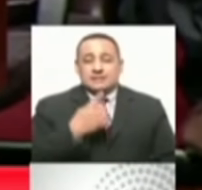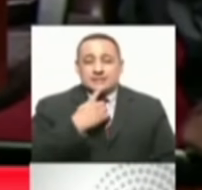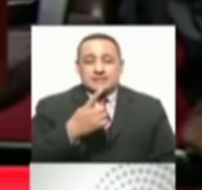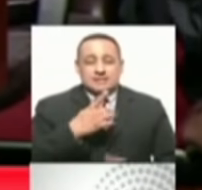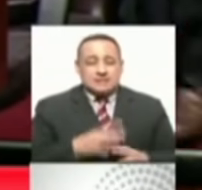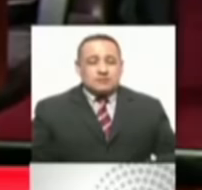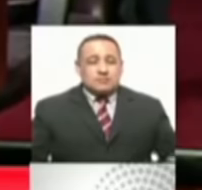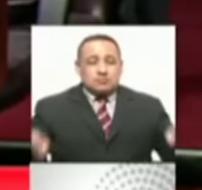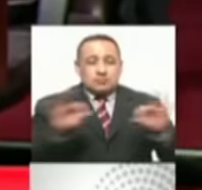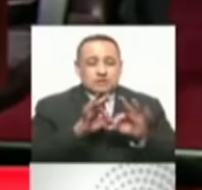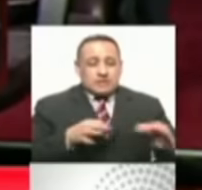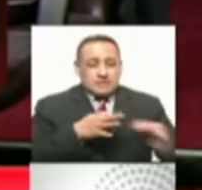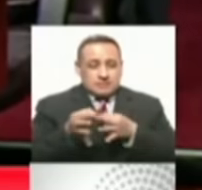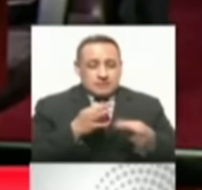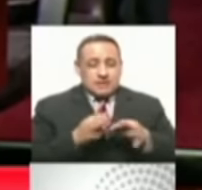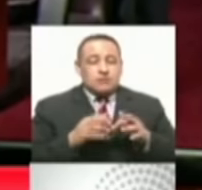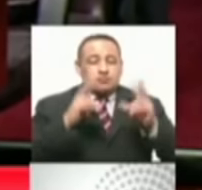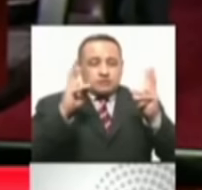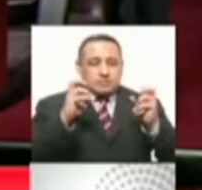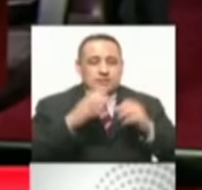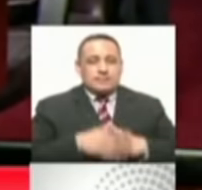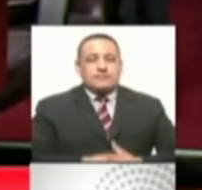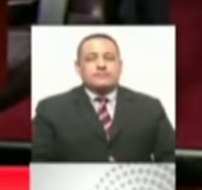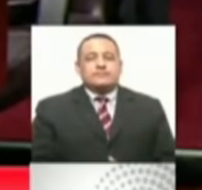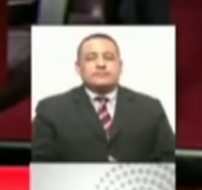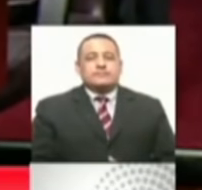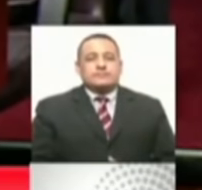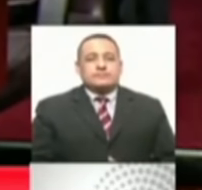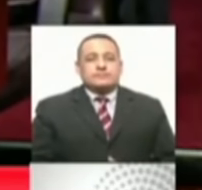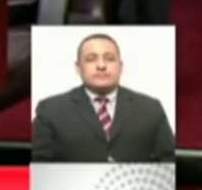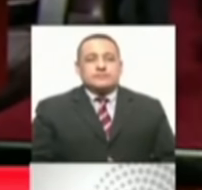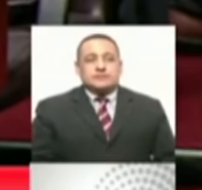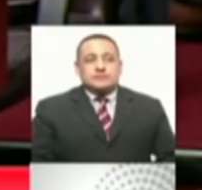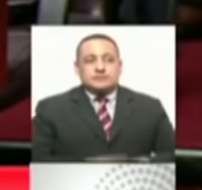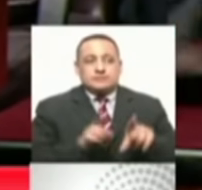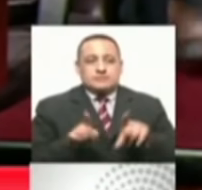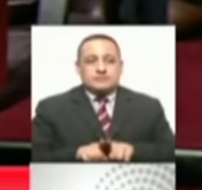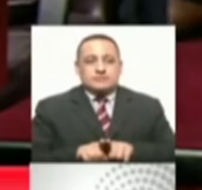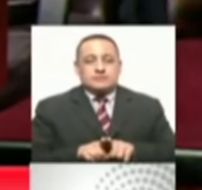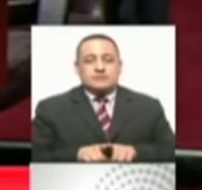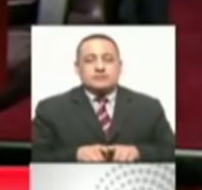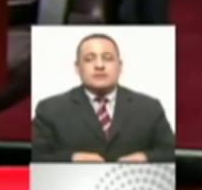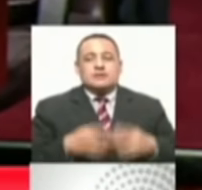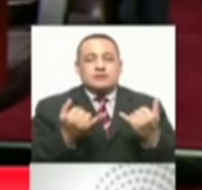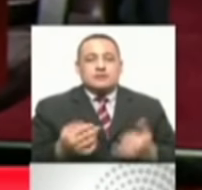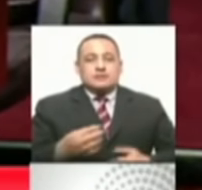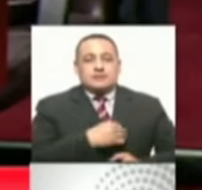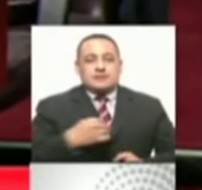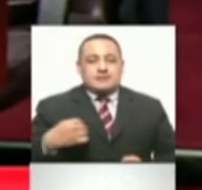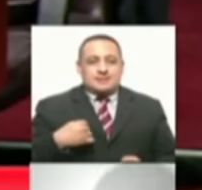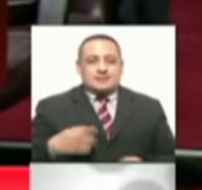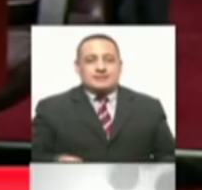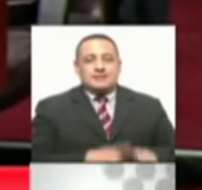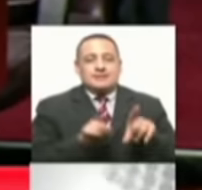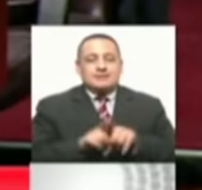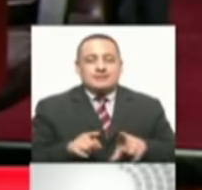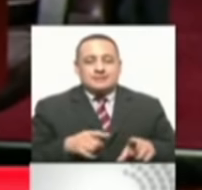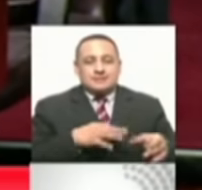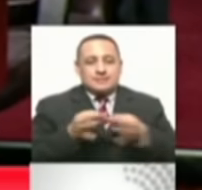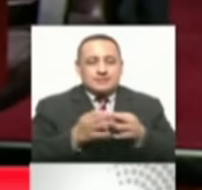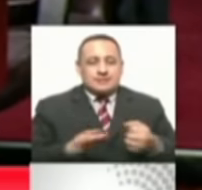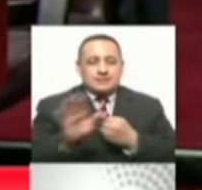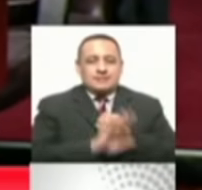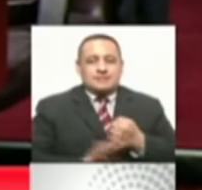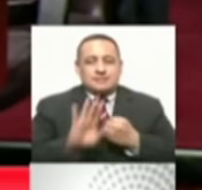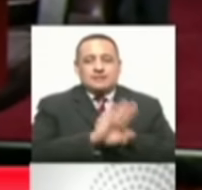le decía en mi pregunta anterior que ya circula una moción de censura que tiene 42 firmas y que se